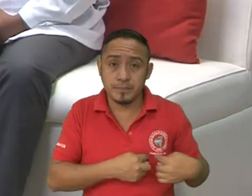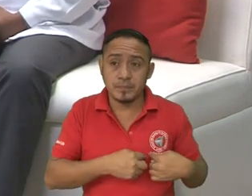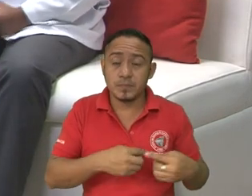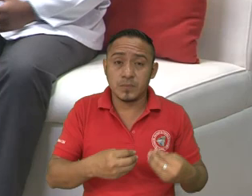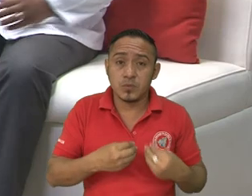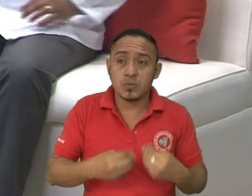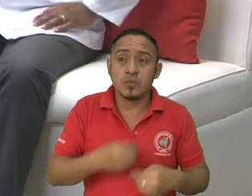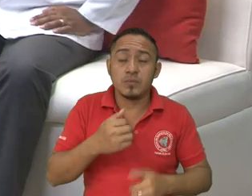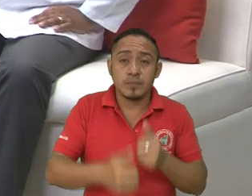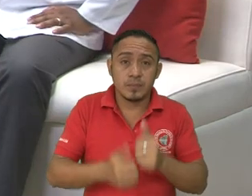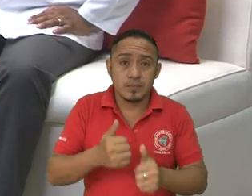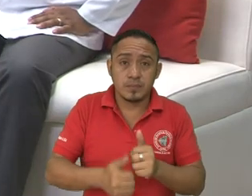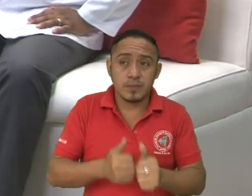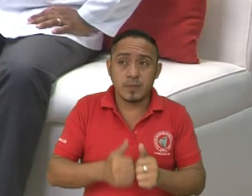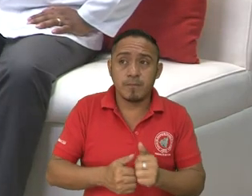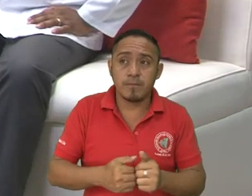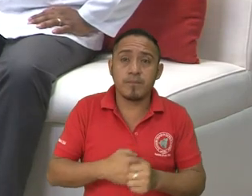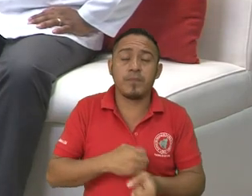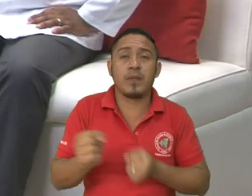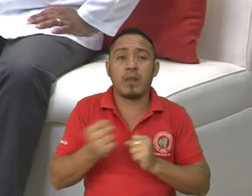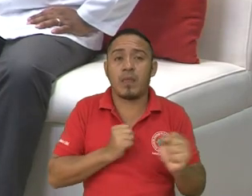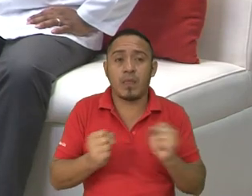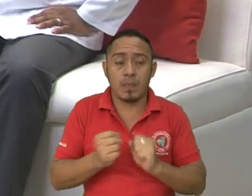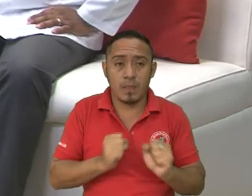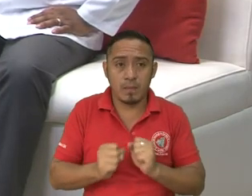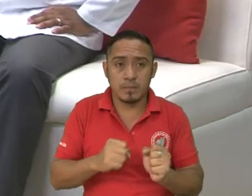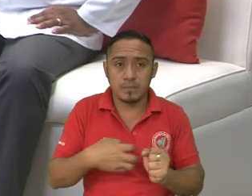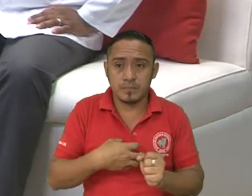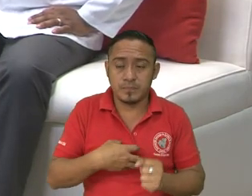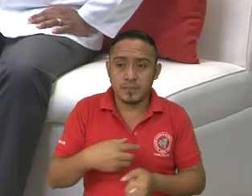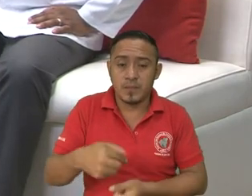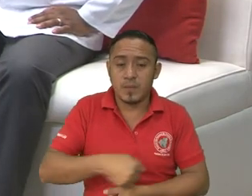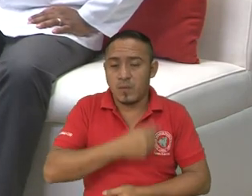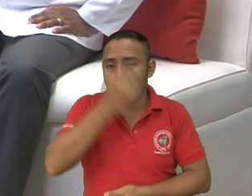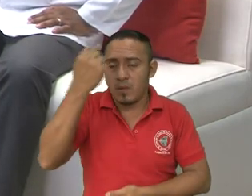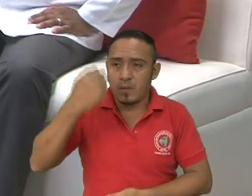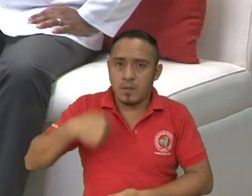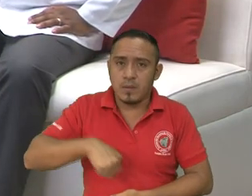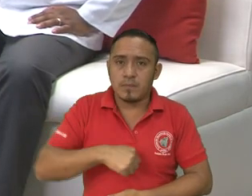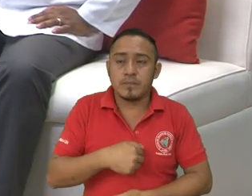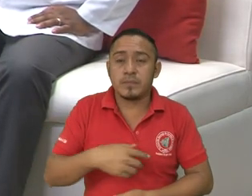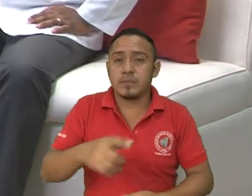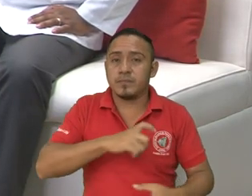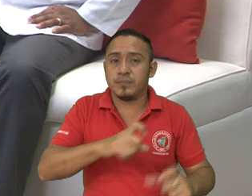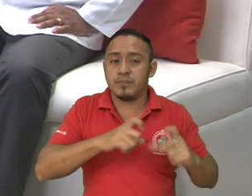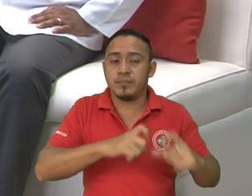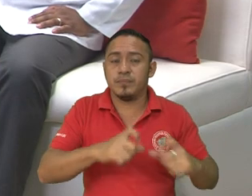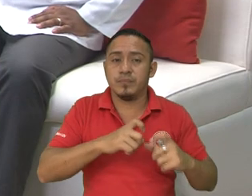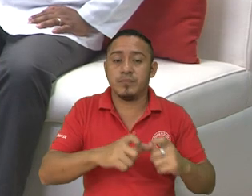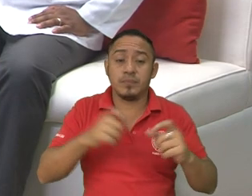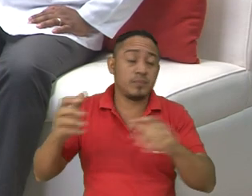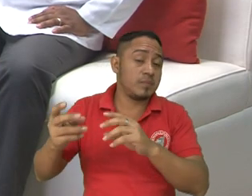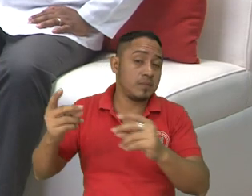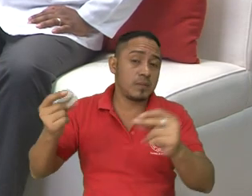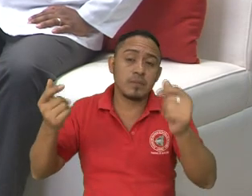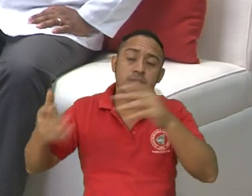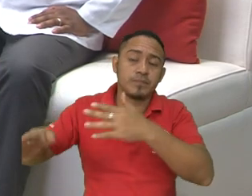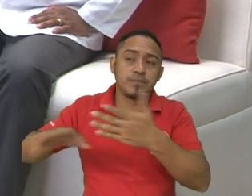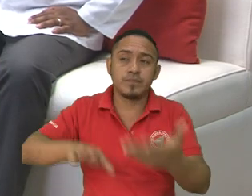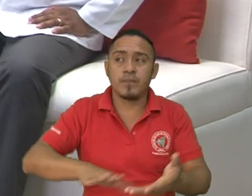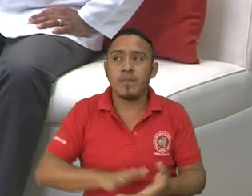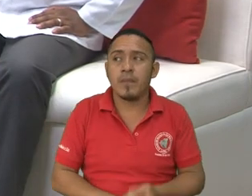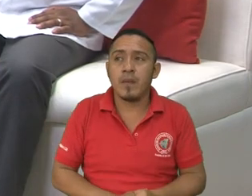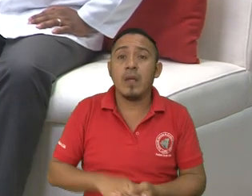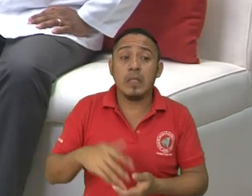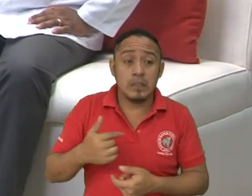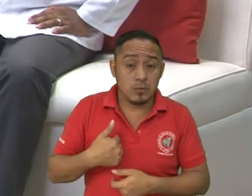causa muchas afectaciones en su conducción eléctrica, que lo que causa una arritmia y el paciente fallece. Yo he